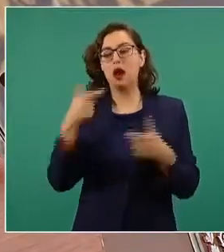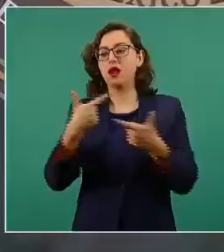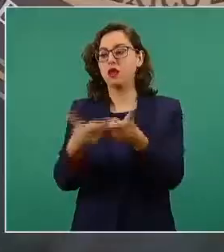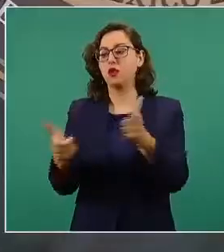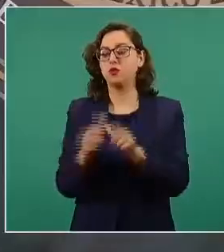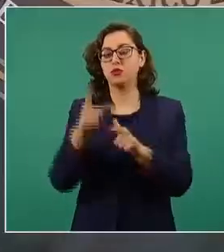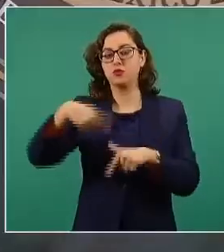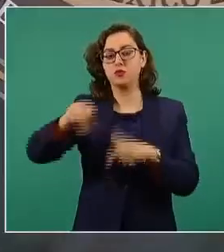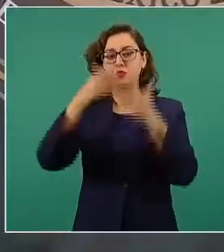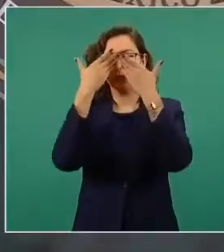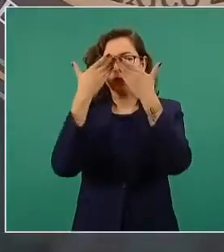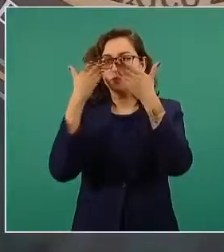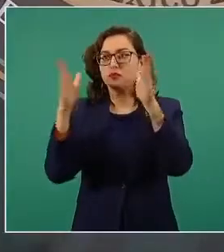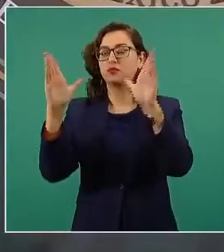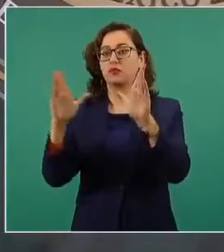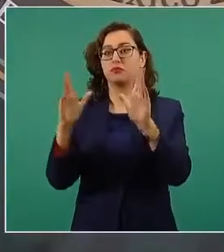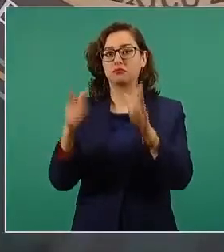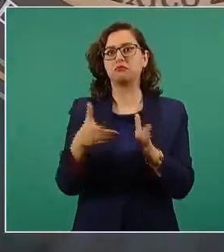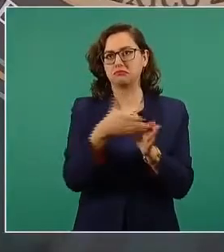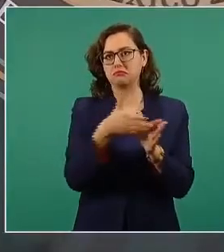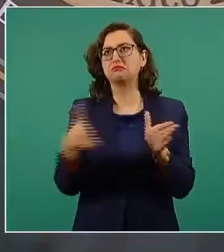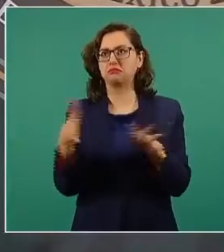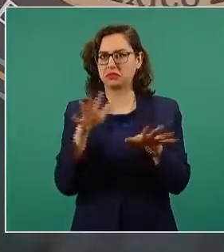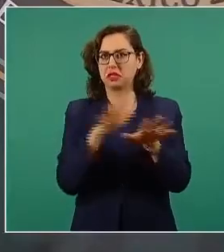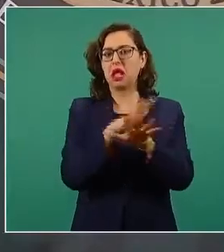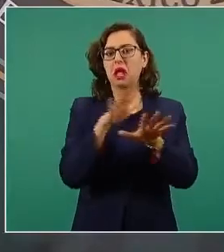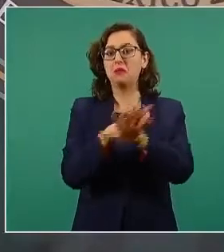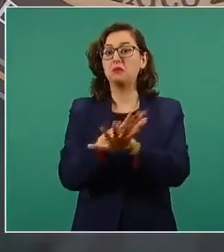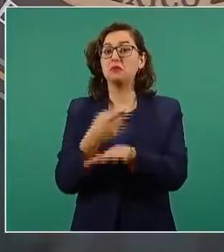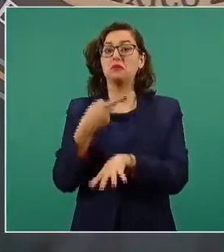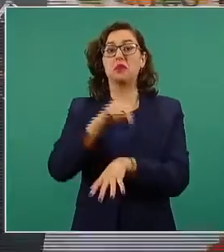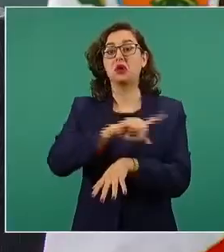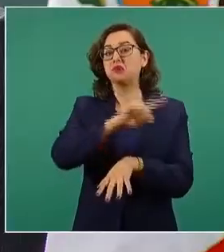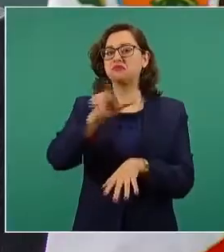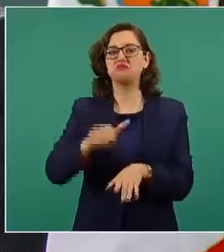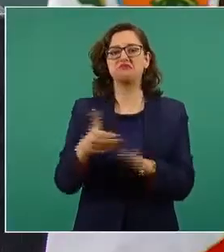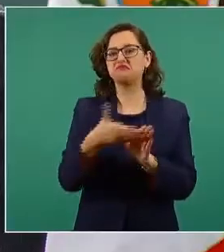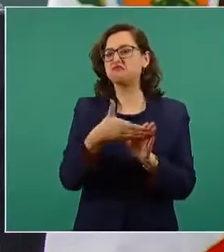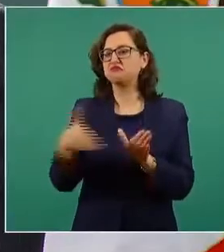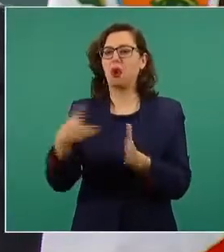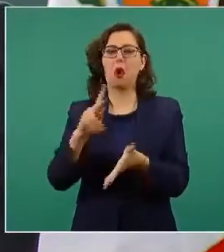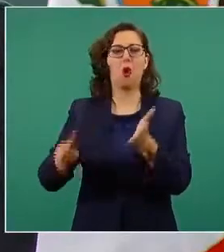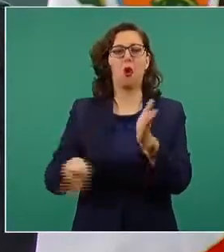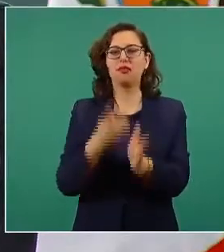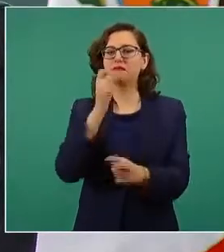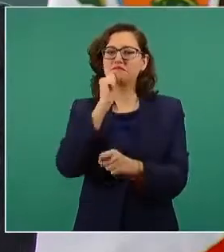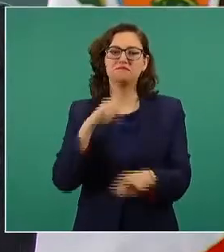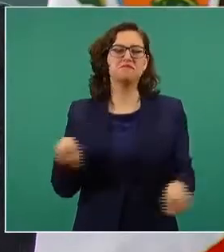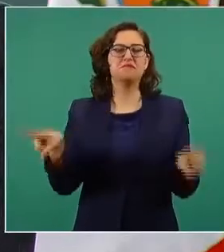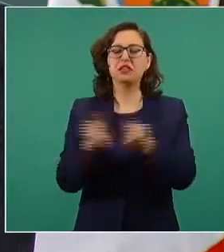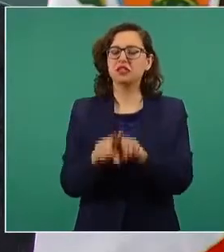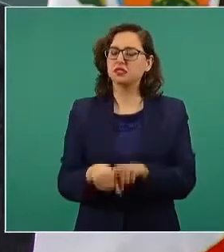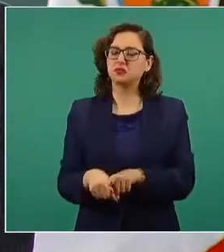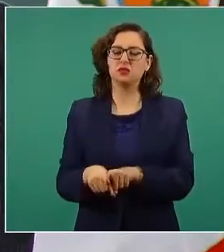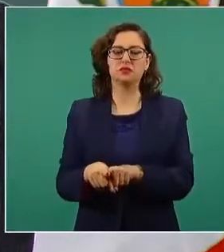liberales, casi nada cambió en el primer siglo de la vida independiente.